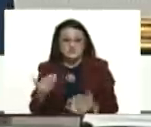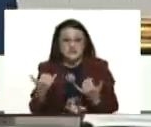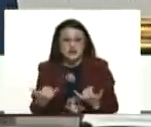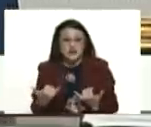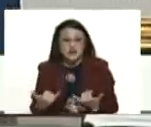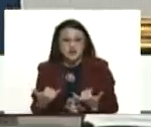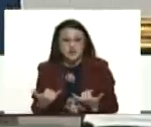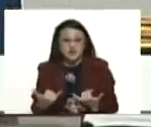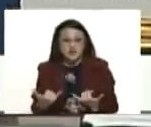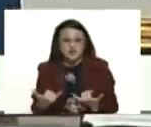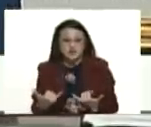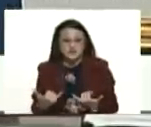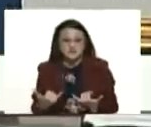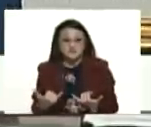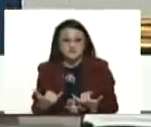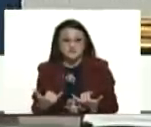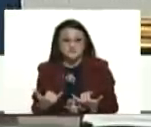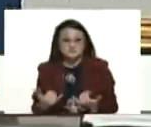alturas,